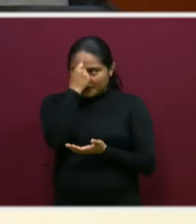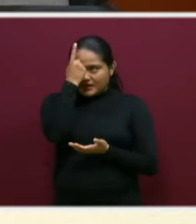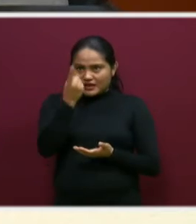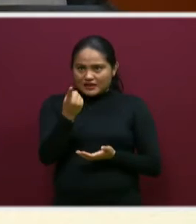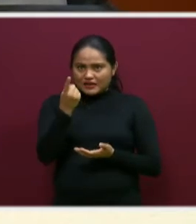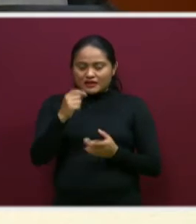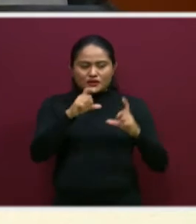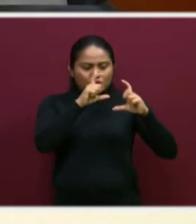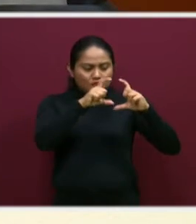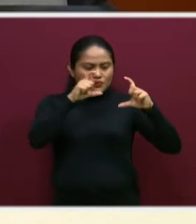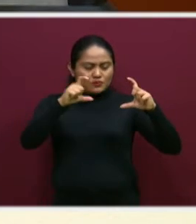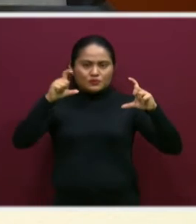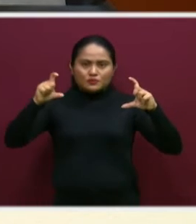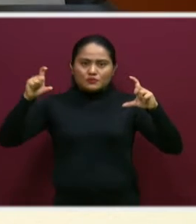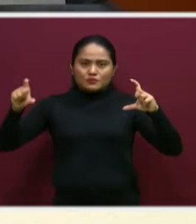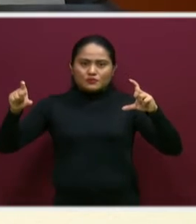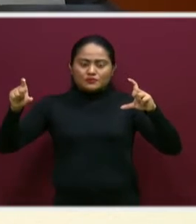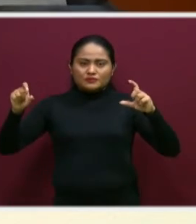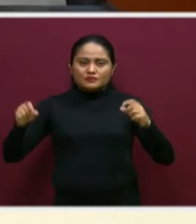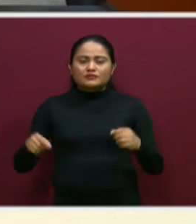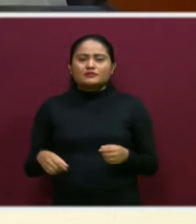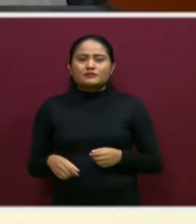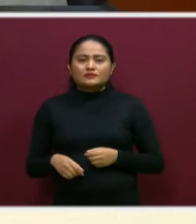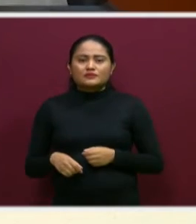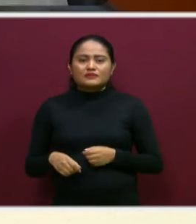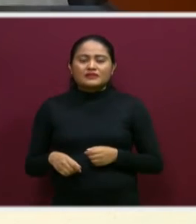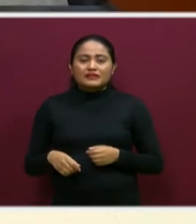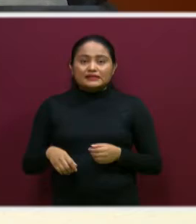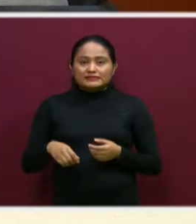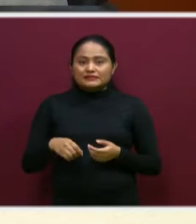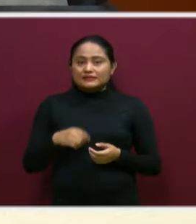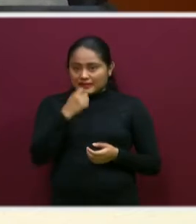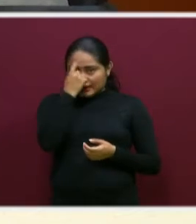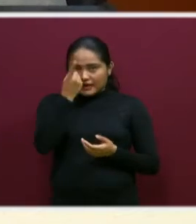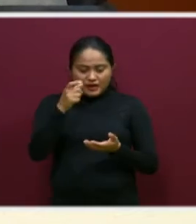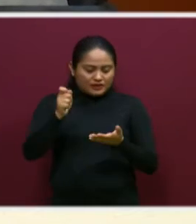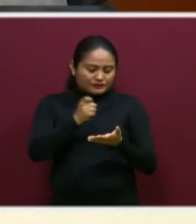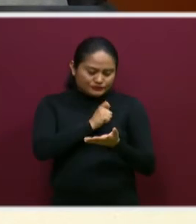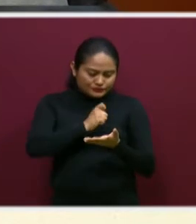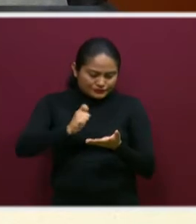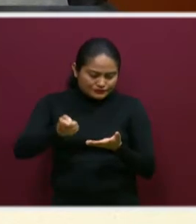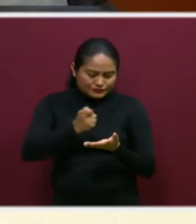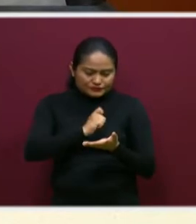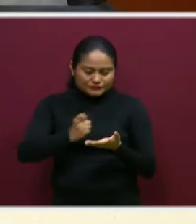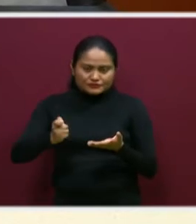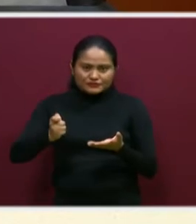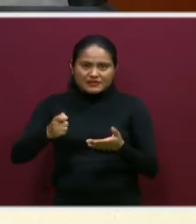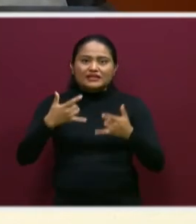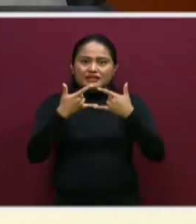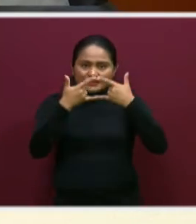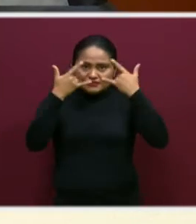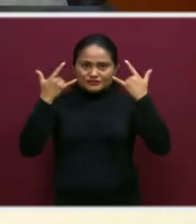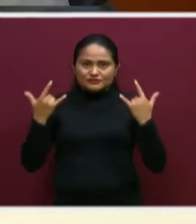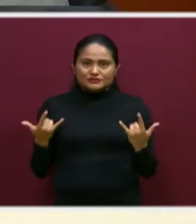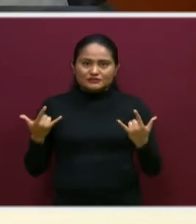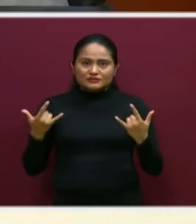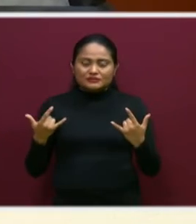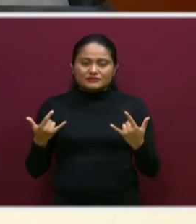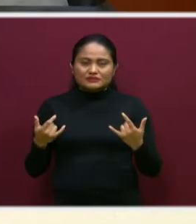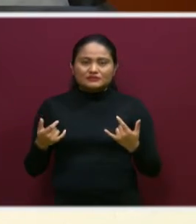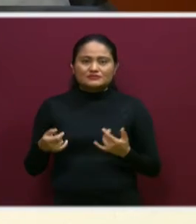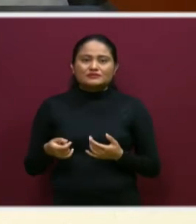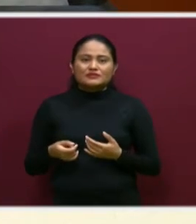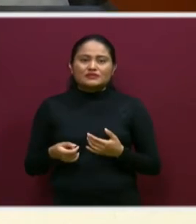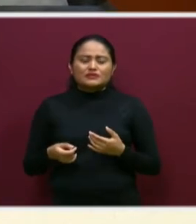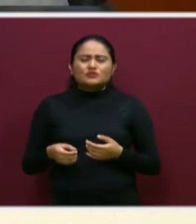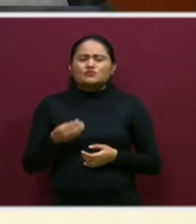una manera de desahogar de crear historias a partir de las vivencias y justamente eso es una marea de sentimientos